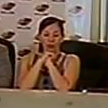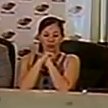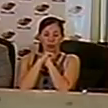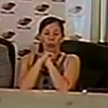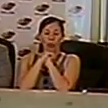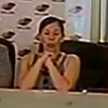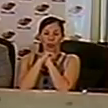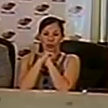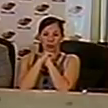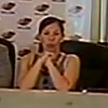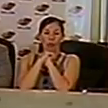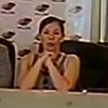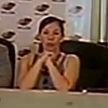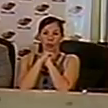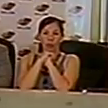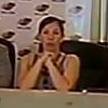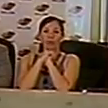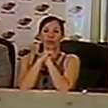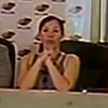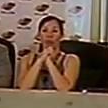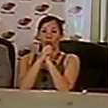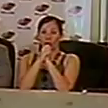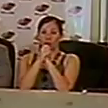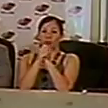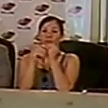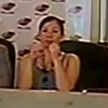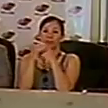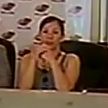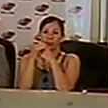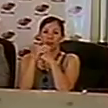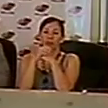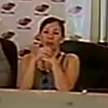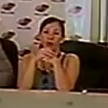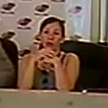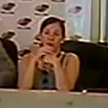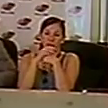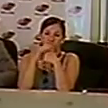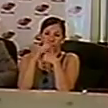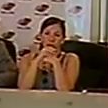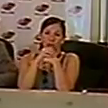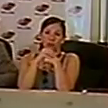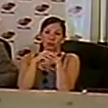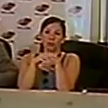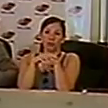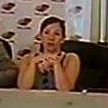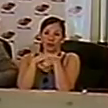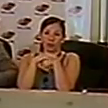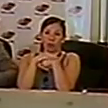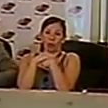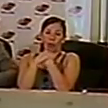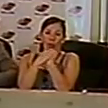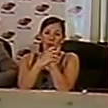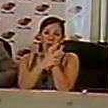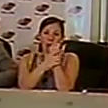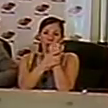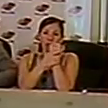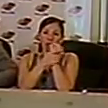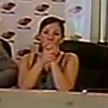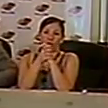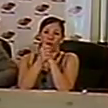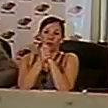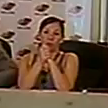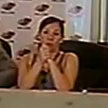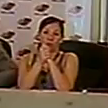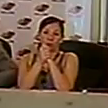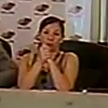el cronograma con lapsos prudenciales para los comicios de Consejo Legislativo Estadal y consejos municipales.